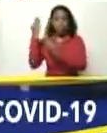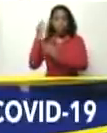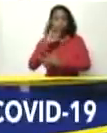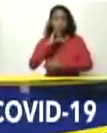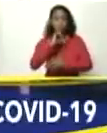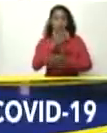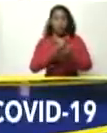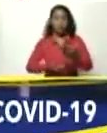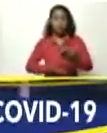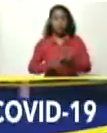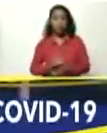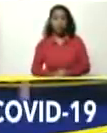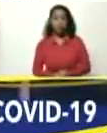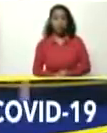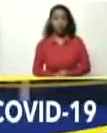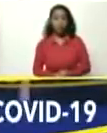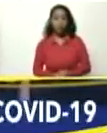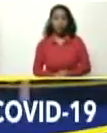este informe.